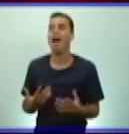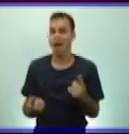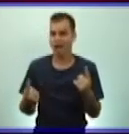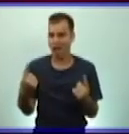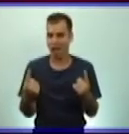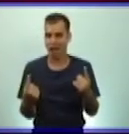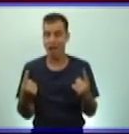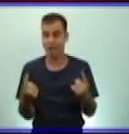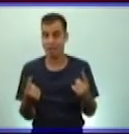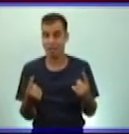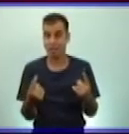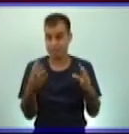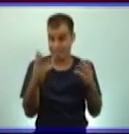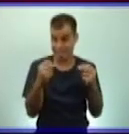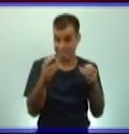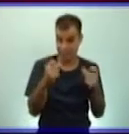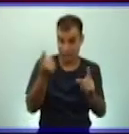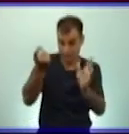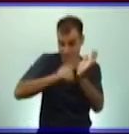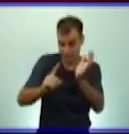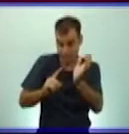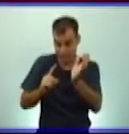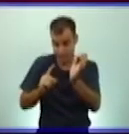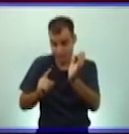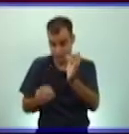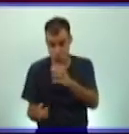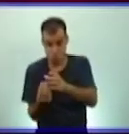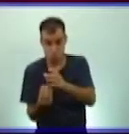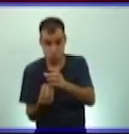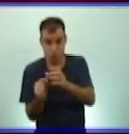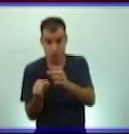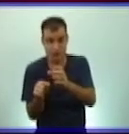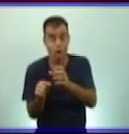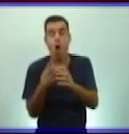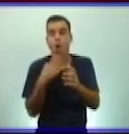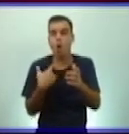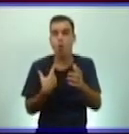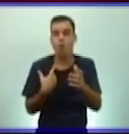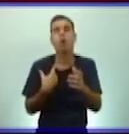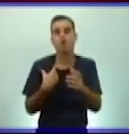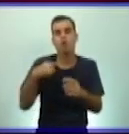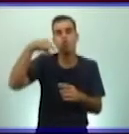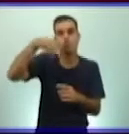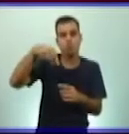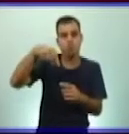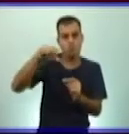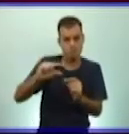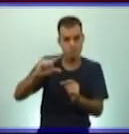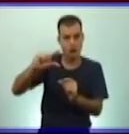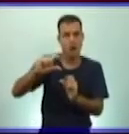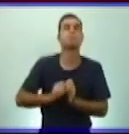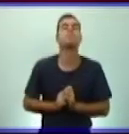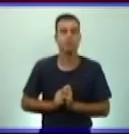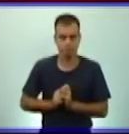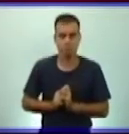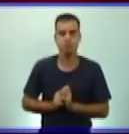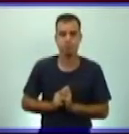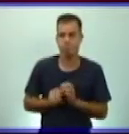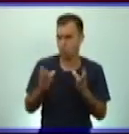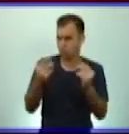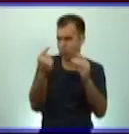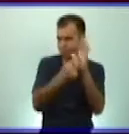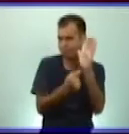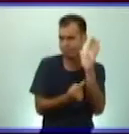la cantidad de energía suministrada la vamos a representar con Q mayúscula. Vamos a hacer varios ejemplos para